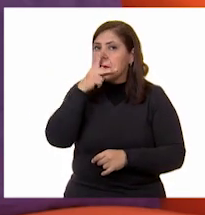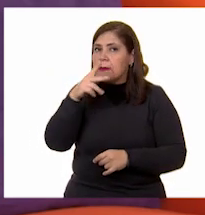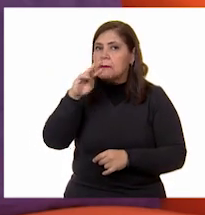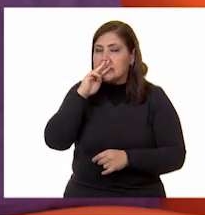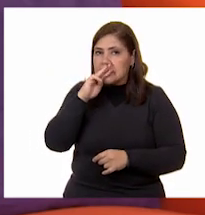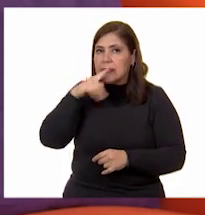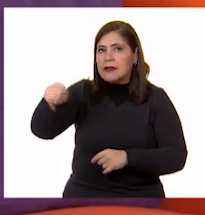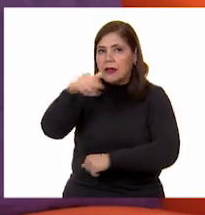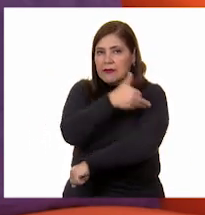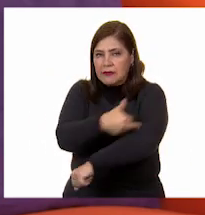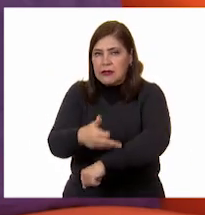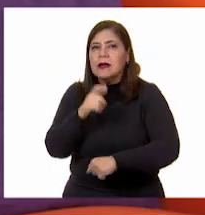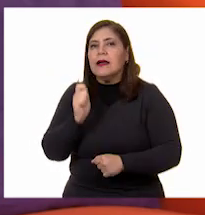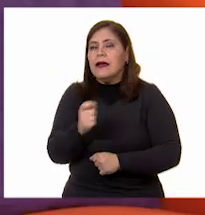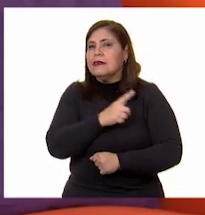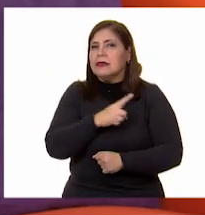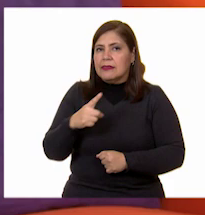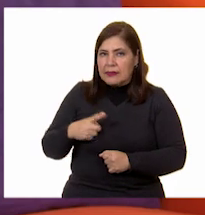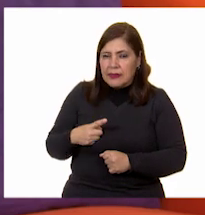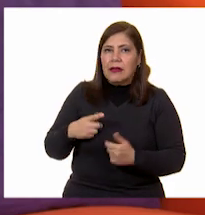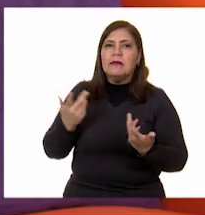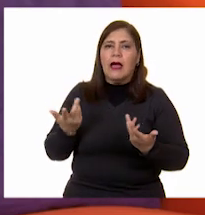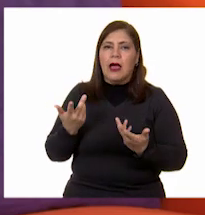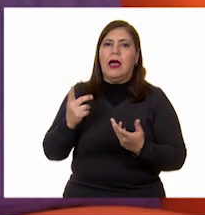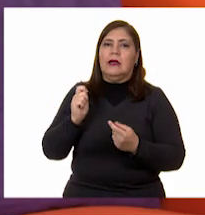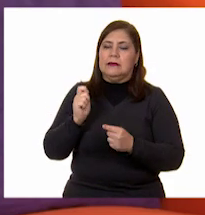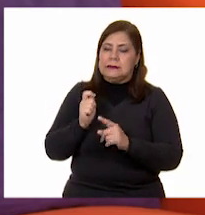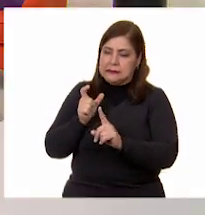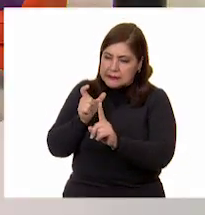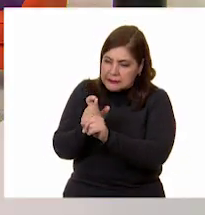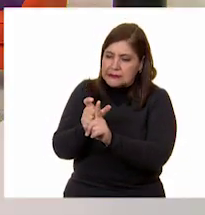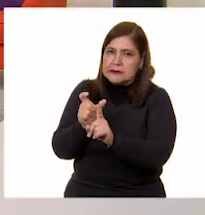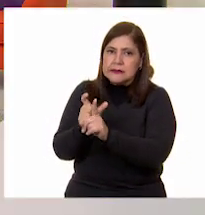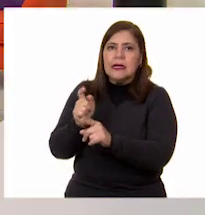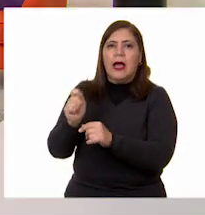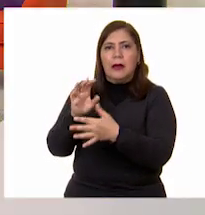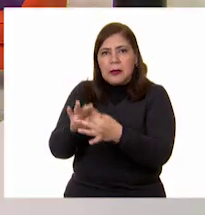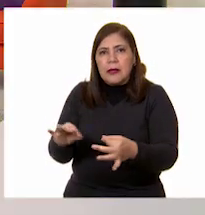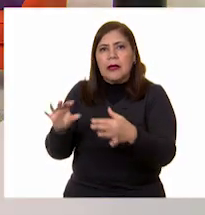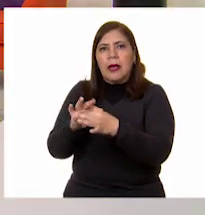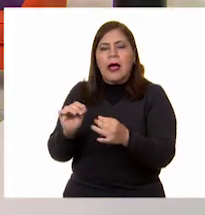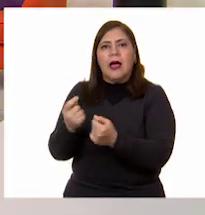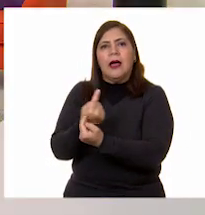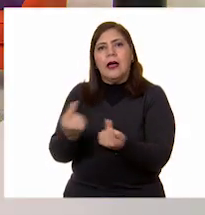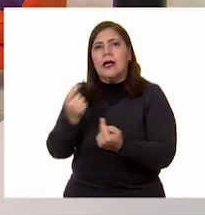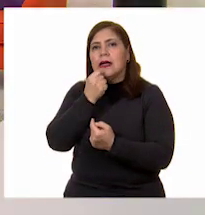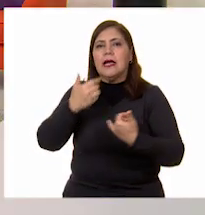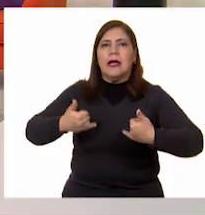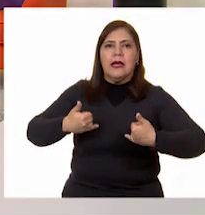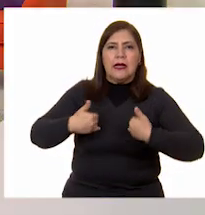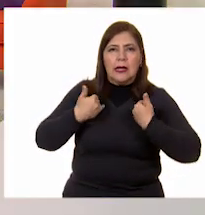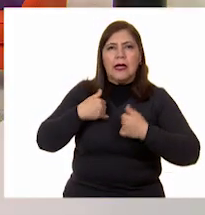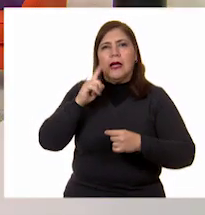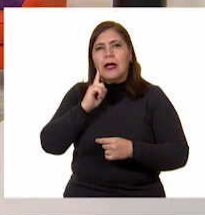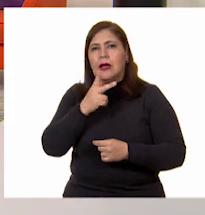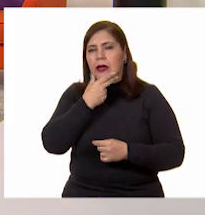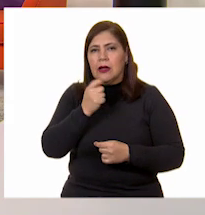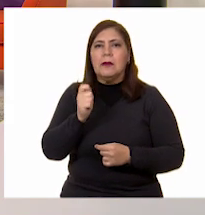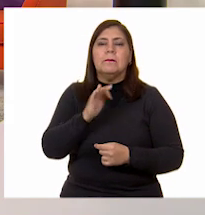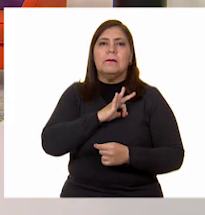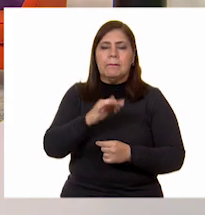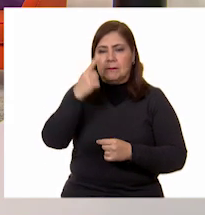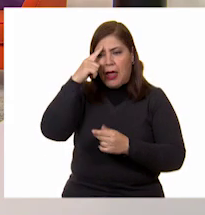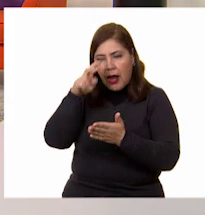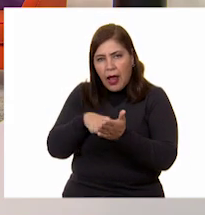de familia deben de trabajar constantemente con sus hijas e hijos a manera de entrenamiento, implementar